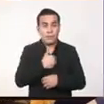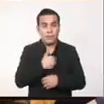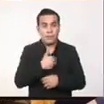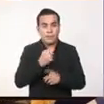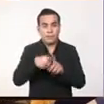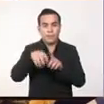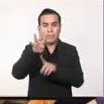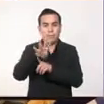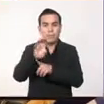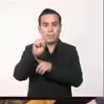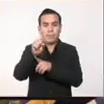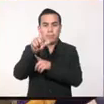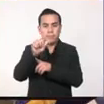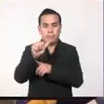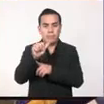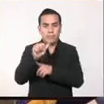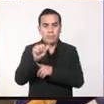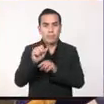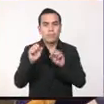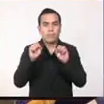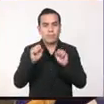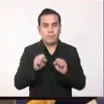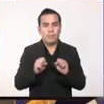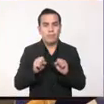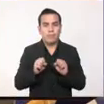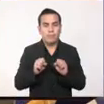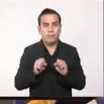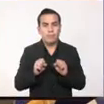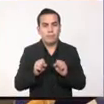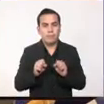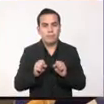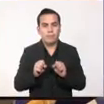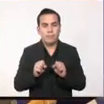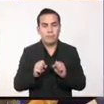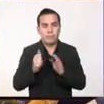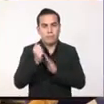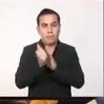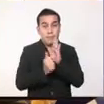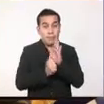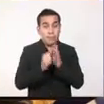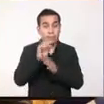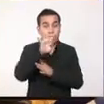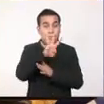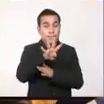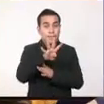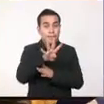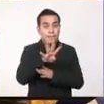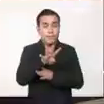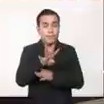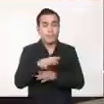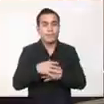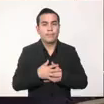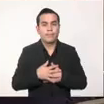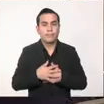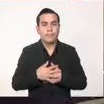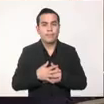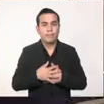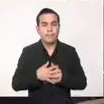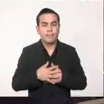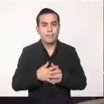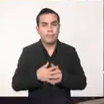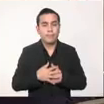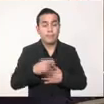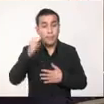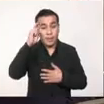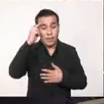lo Constitucional, o sea, habla que existe la posibilidad de sustituir un miembro de la Sala de lo Constitucional, lo repite aquí, y ahí desarrolla cómo. El